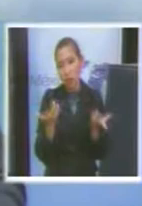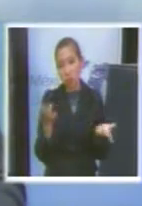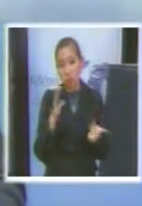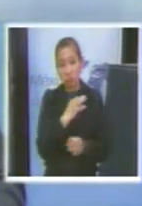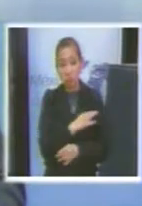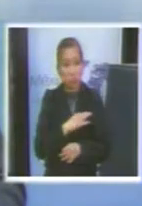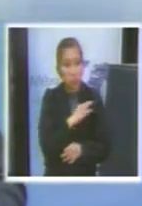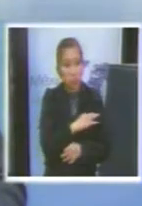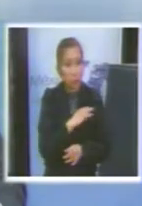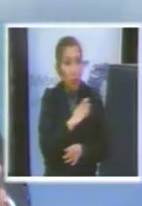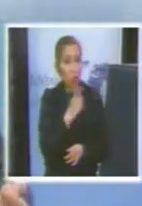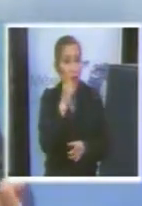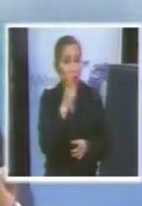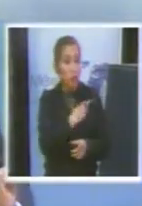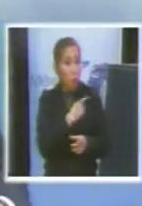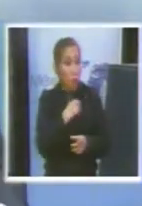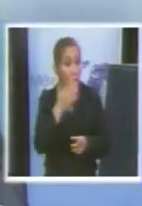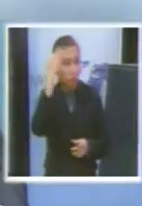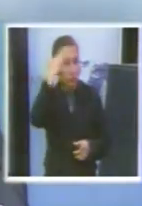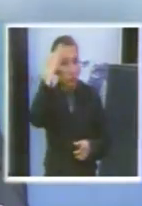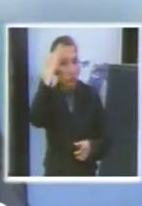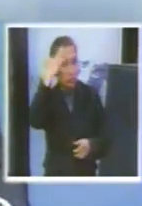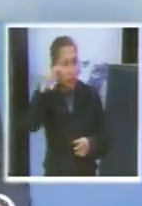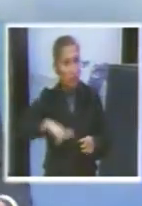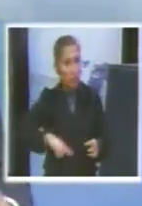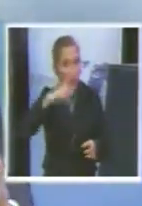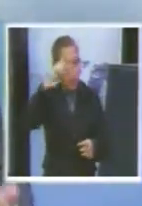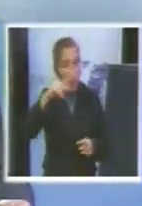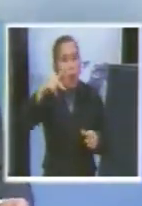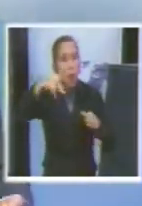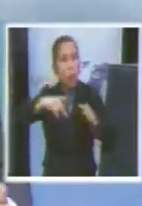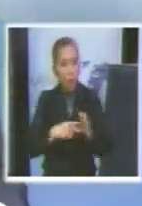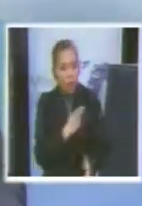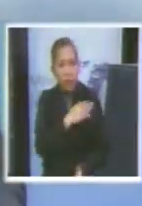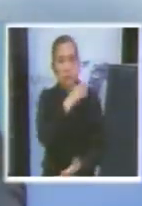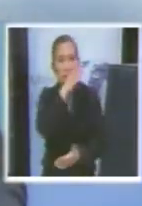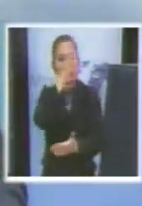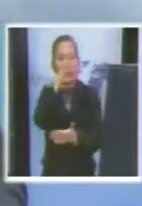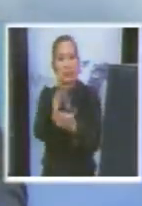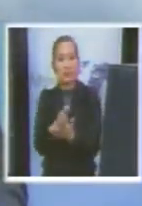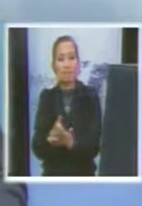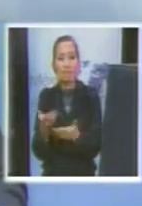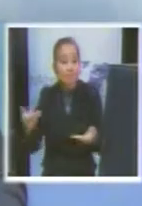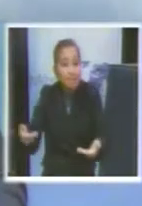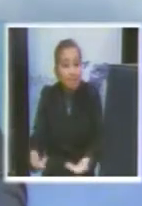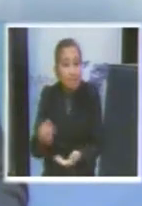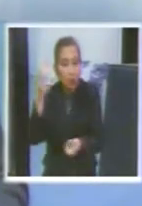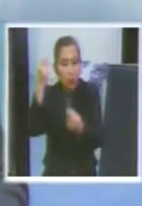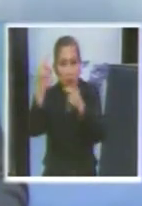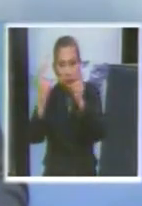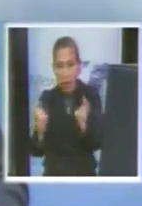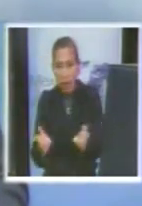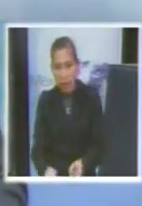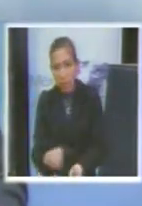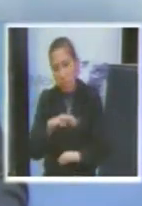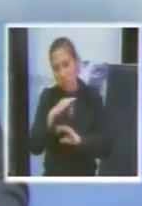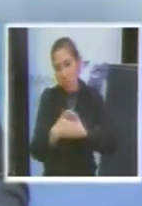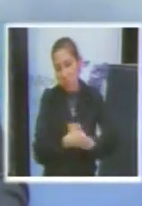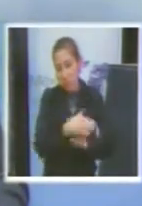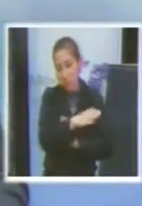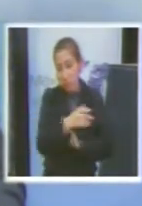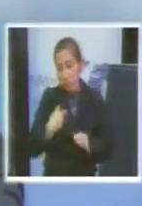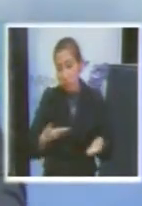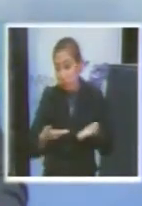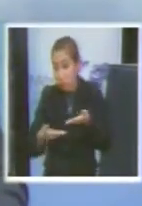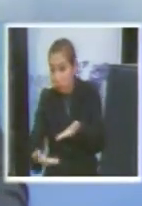congratulo no solo del liderazgo del gobierno de México de volver a poner en la mesa ciertos temas que quedaron pendientes,